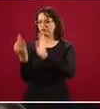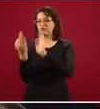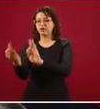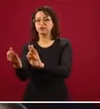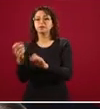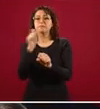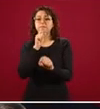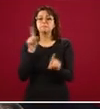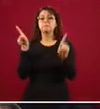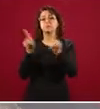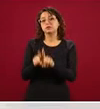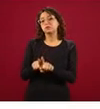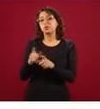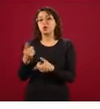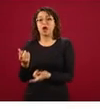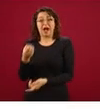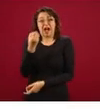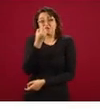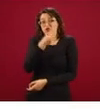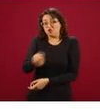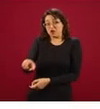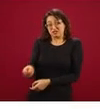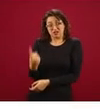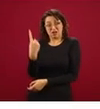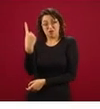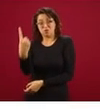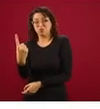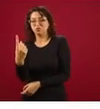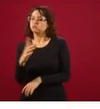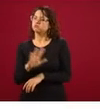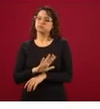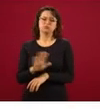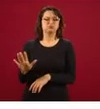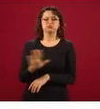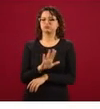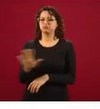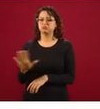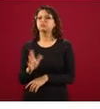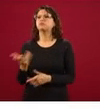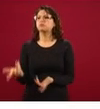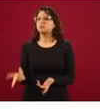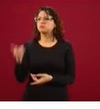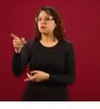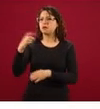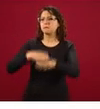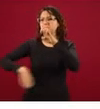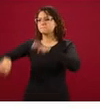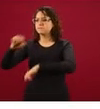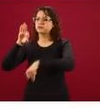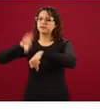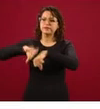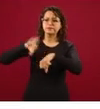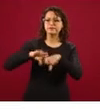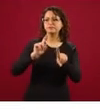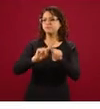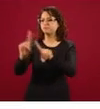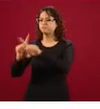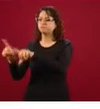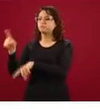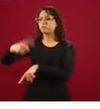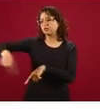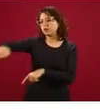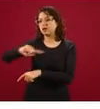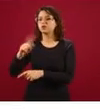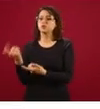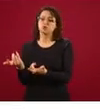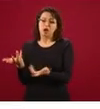condicionamientos comerciales. Tenemos un diálogo directo con las empresas farmacéuticas, que son quienes generan el valor, generan